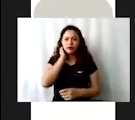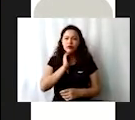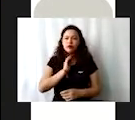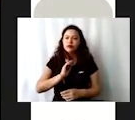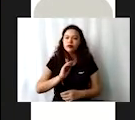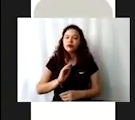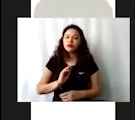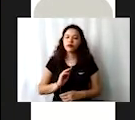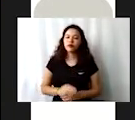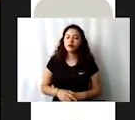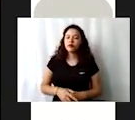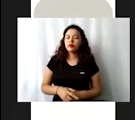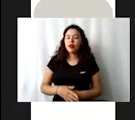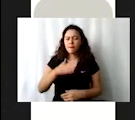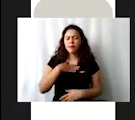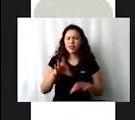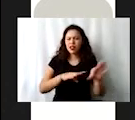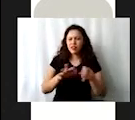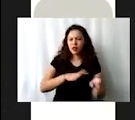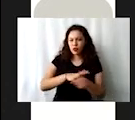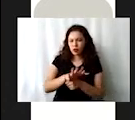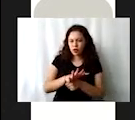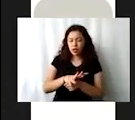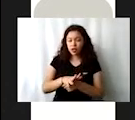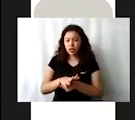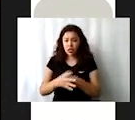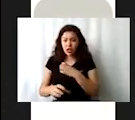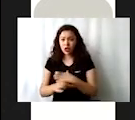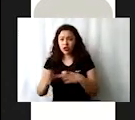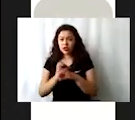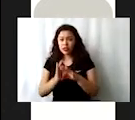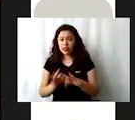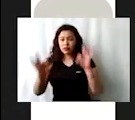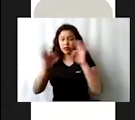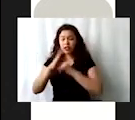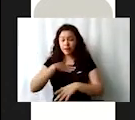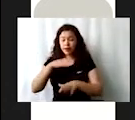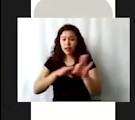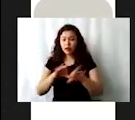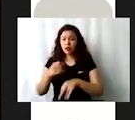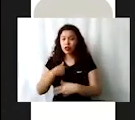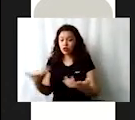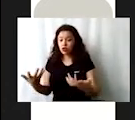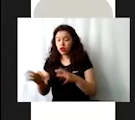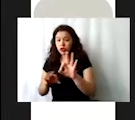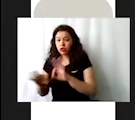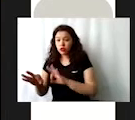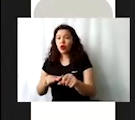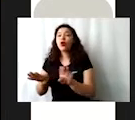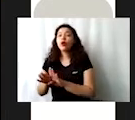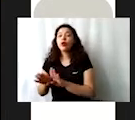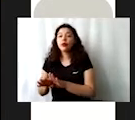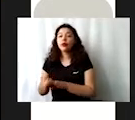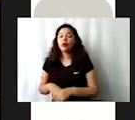en torno a cuál es mi trabajo? ¿Qué es realmente importante de mi trabajo? ¿Y cómo lo estoy desempeñando? ¿Quién